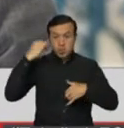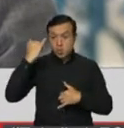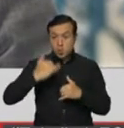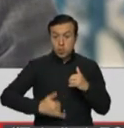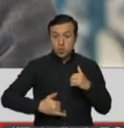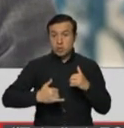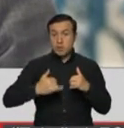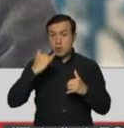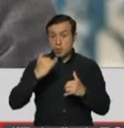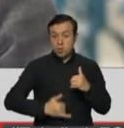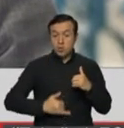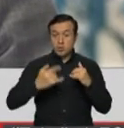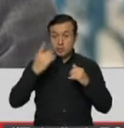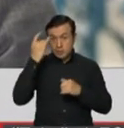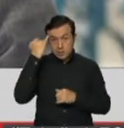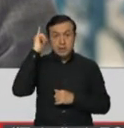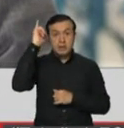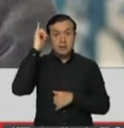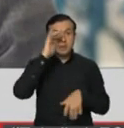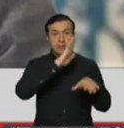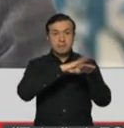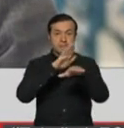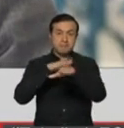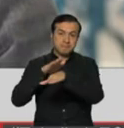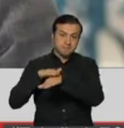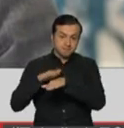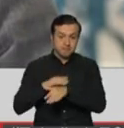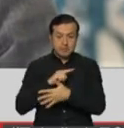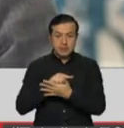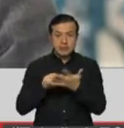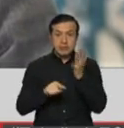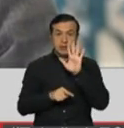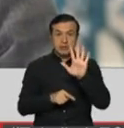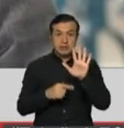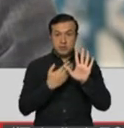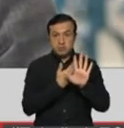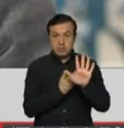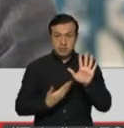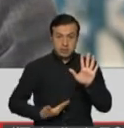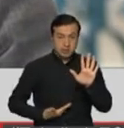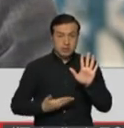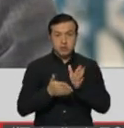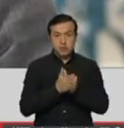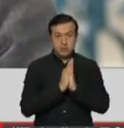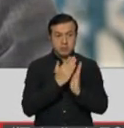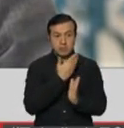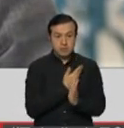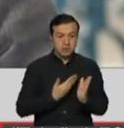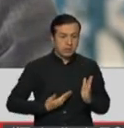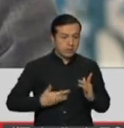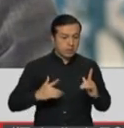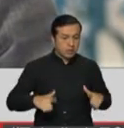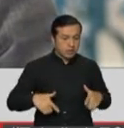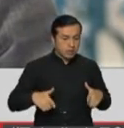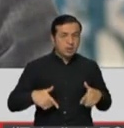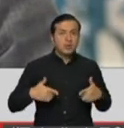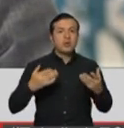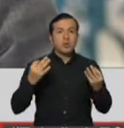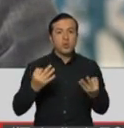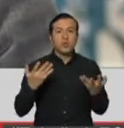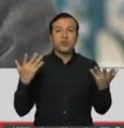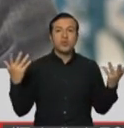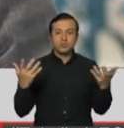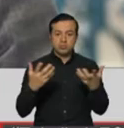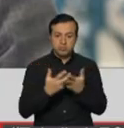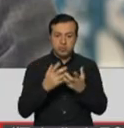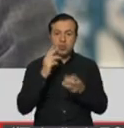supuesto, es esta iniciativa, este llamamiento que han hecho 5 jefes de Estado, entre ellos el presidente Lenín Moreno, para que se forme un